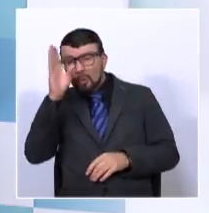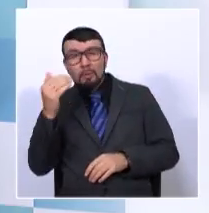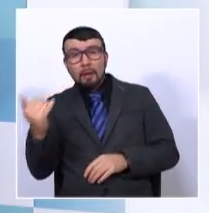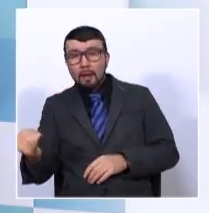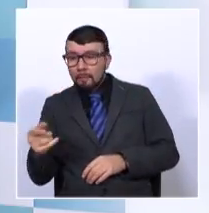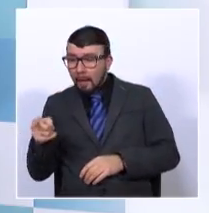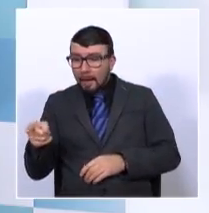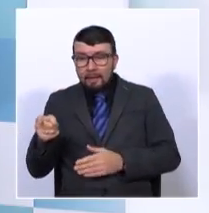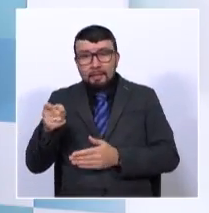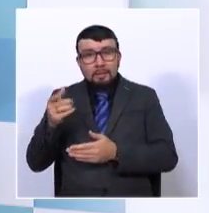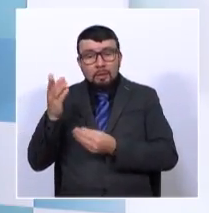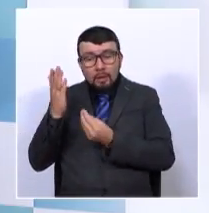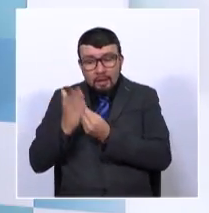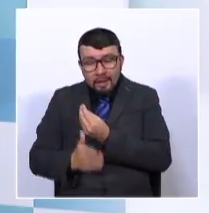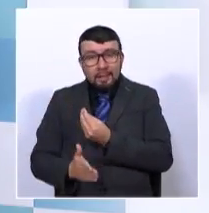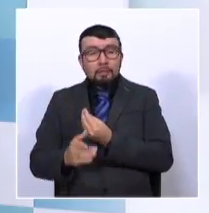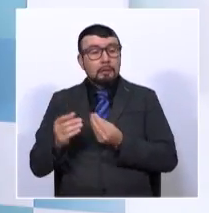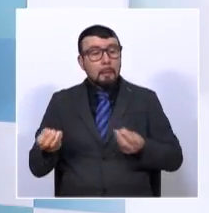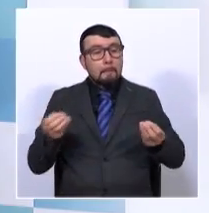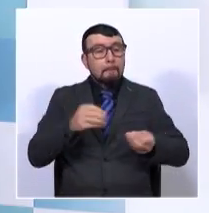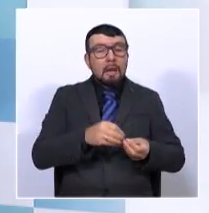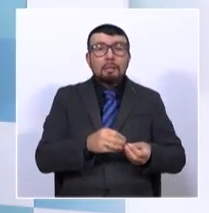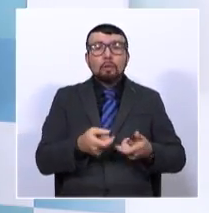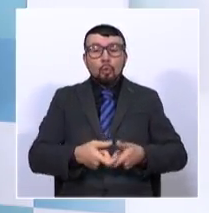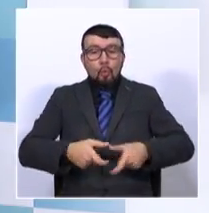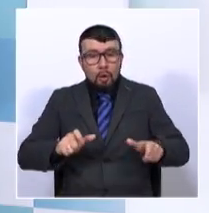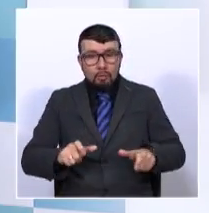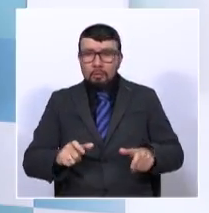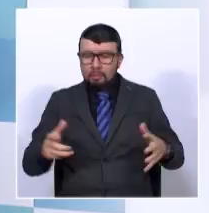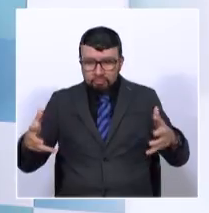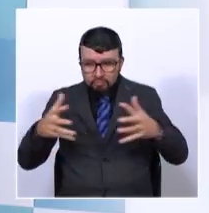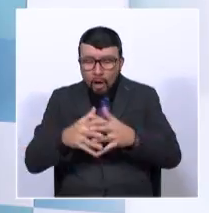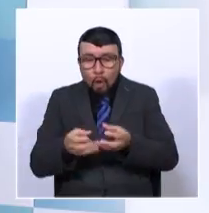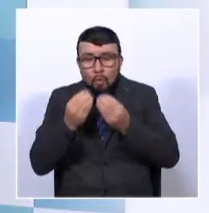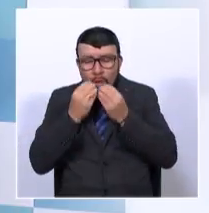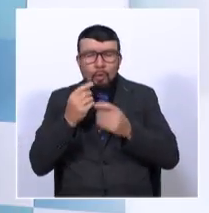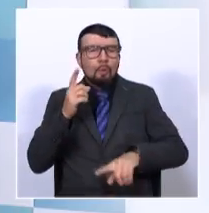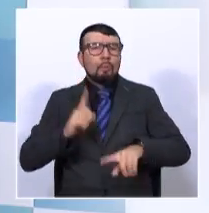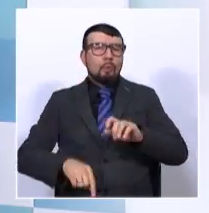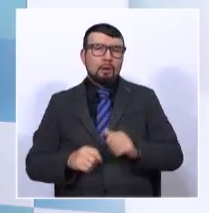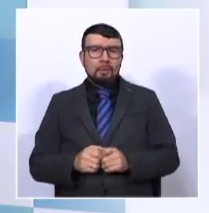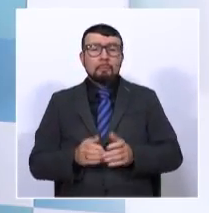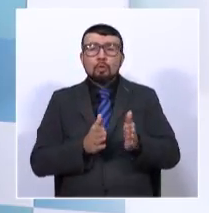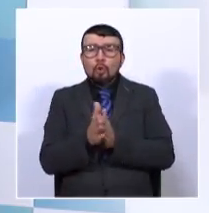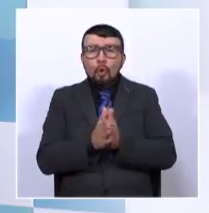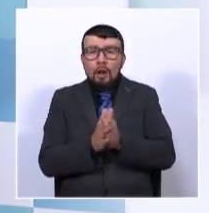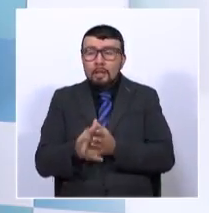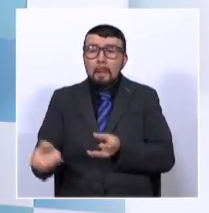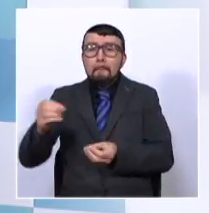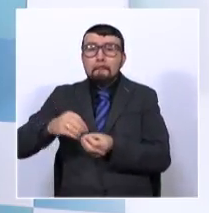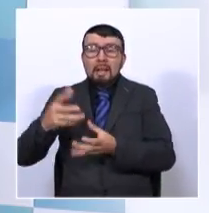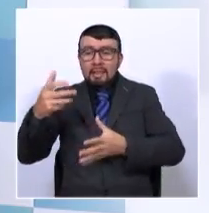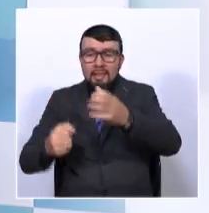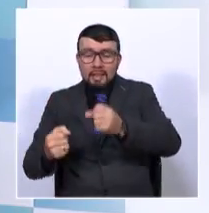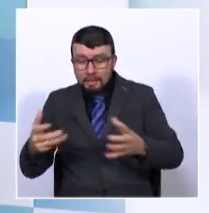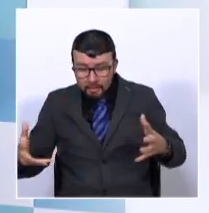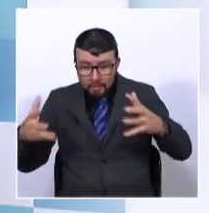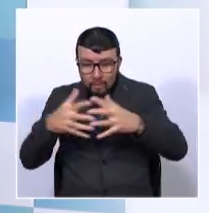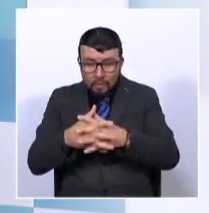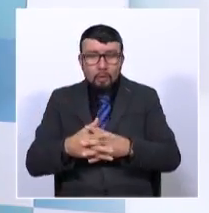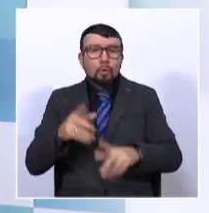combina queso con huevo, eso no se puede combinar. Chocolate con leche, no se puede